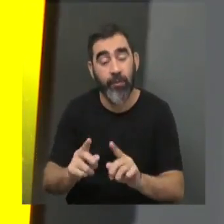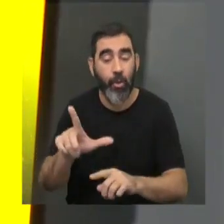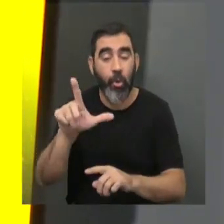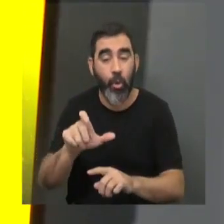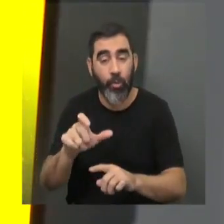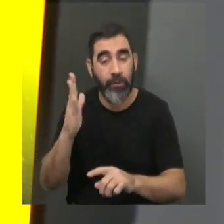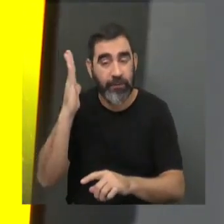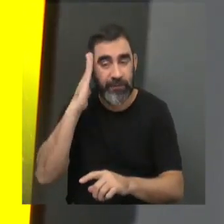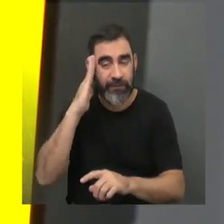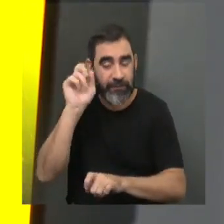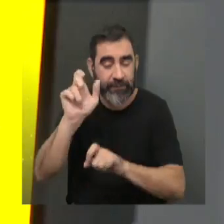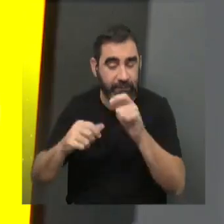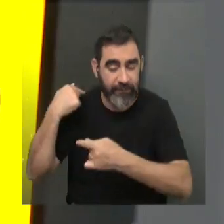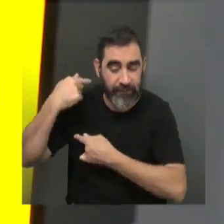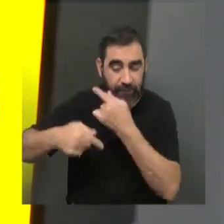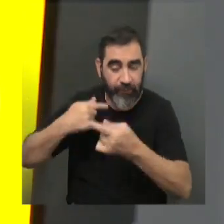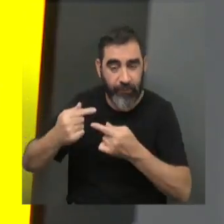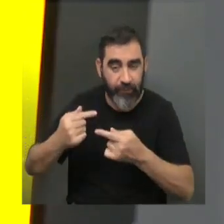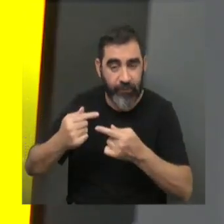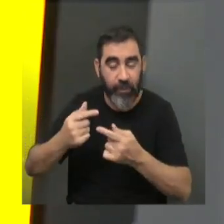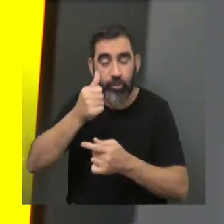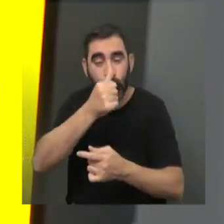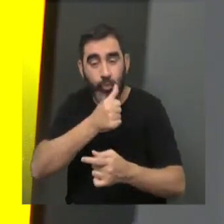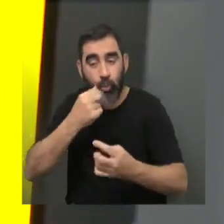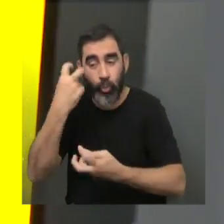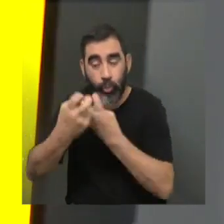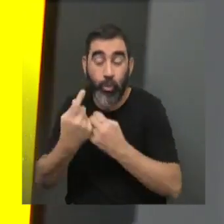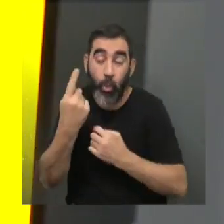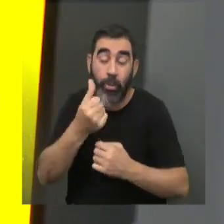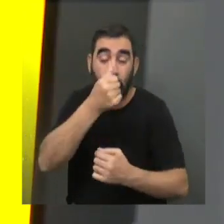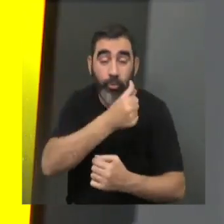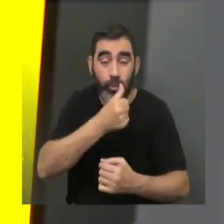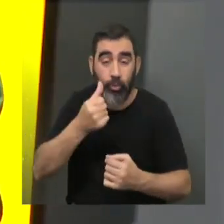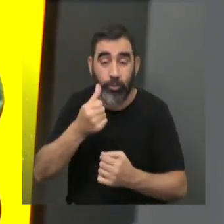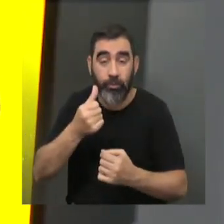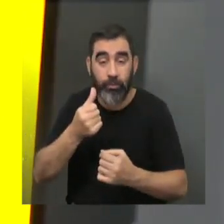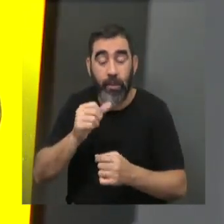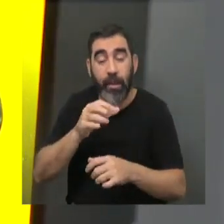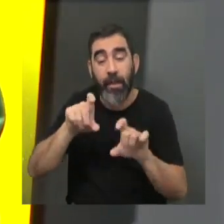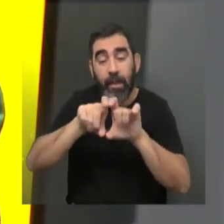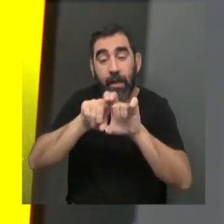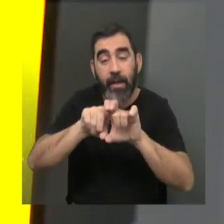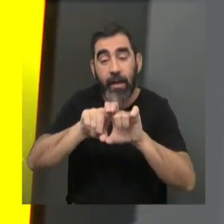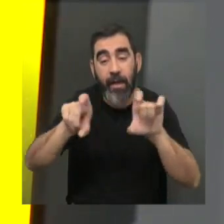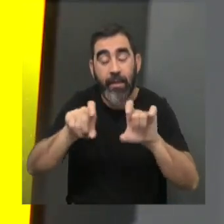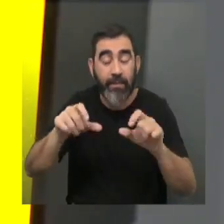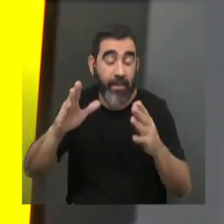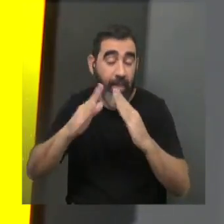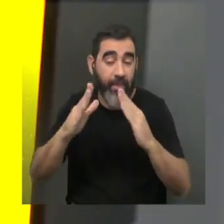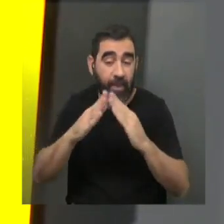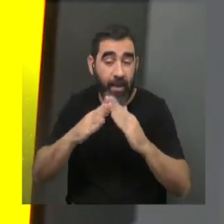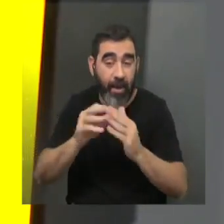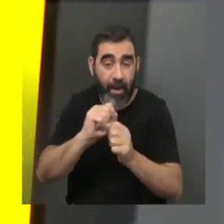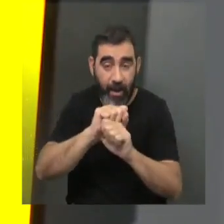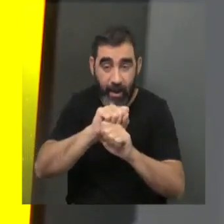la sabiduría popular ha buscado soluciones. Una de las soluciones son las típicas recetas caseras para sacar las manchas,